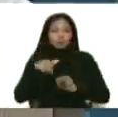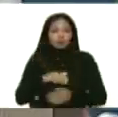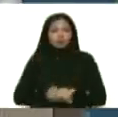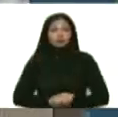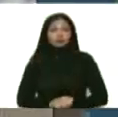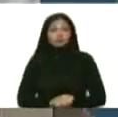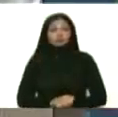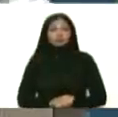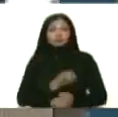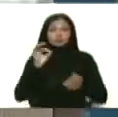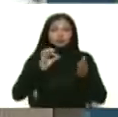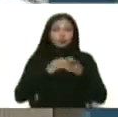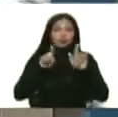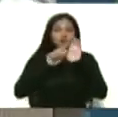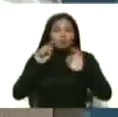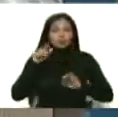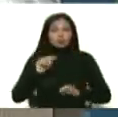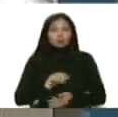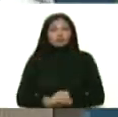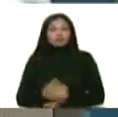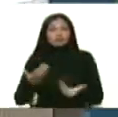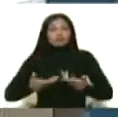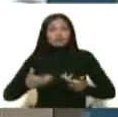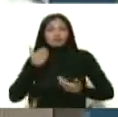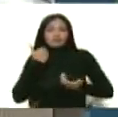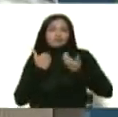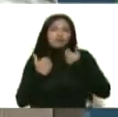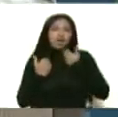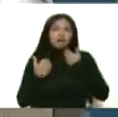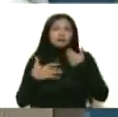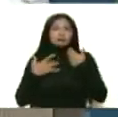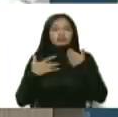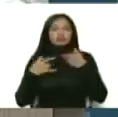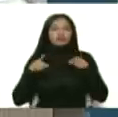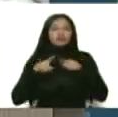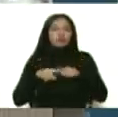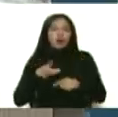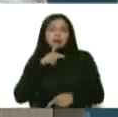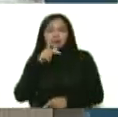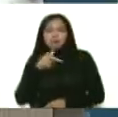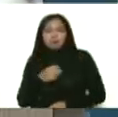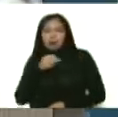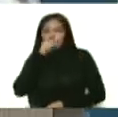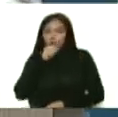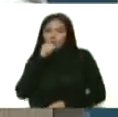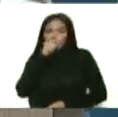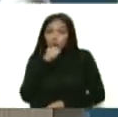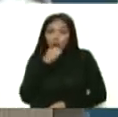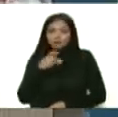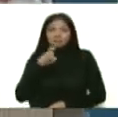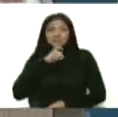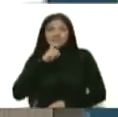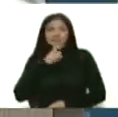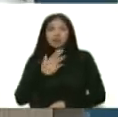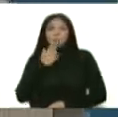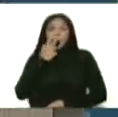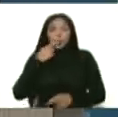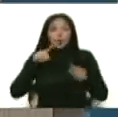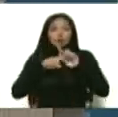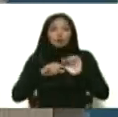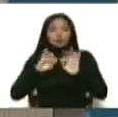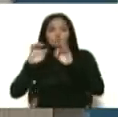de infección por COVID-19, fiebre, malestar de general, tos seca, dificultad para respirar, pues ellos